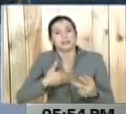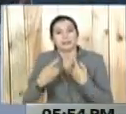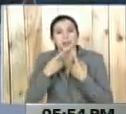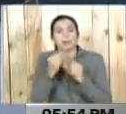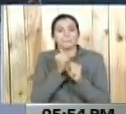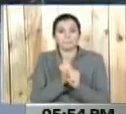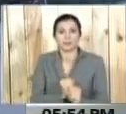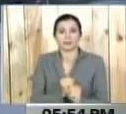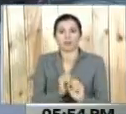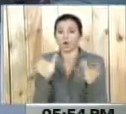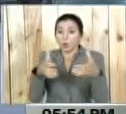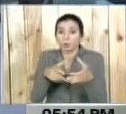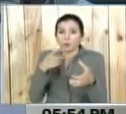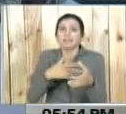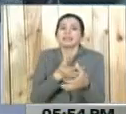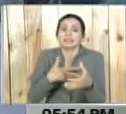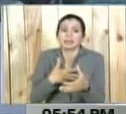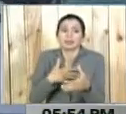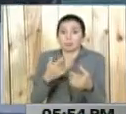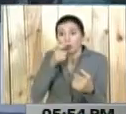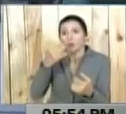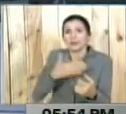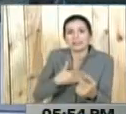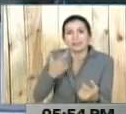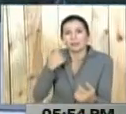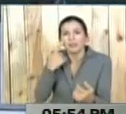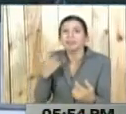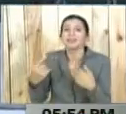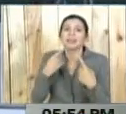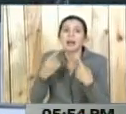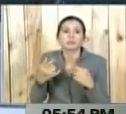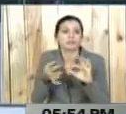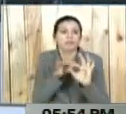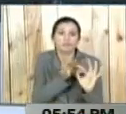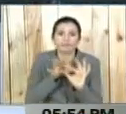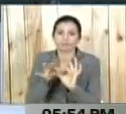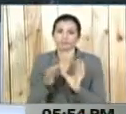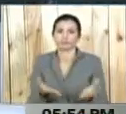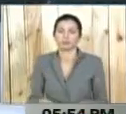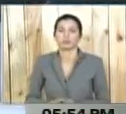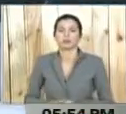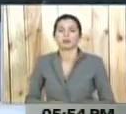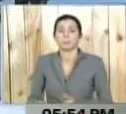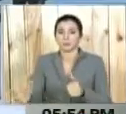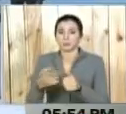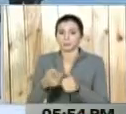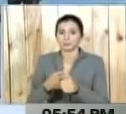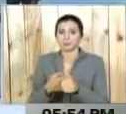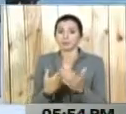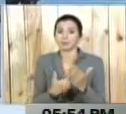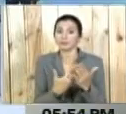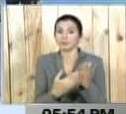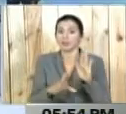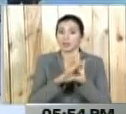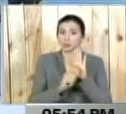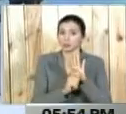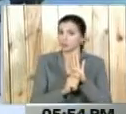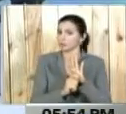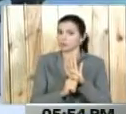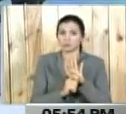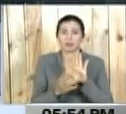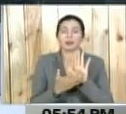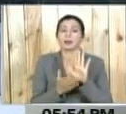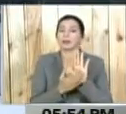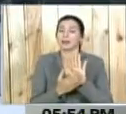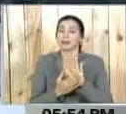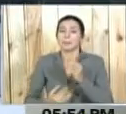de la clase política del país. Ahora bien, creo que la base constitución política está en la Carta Magna que